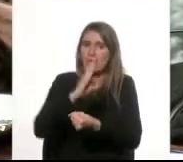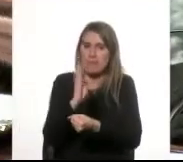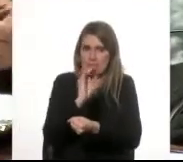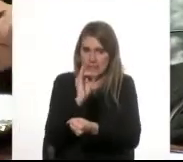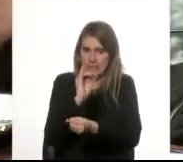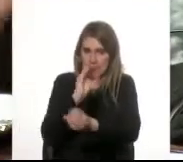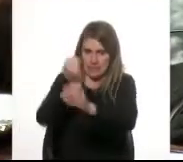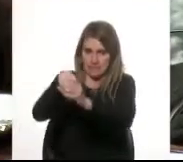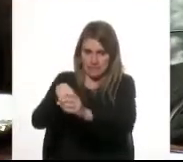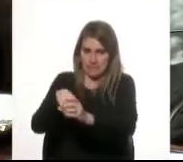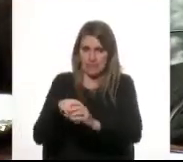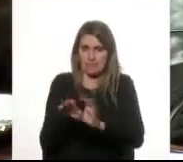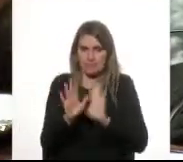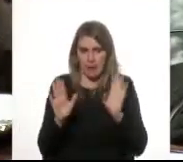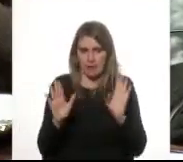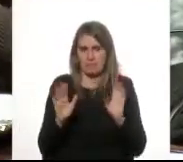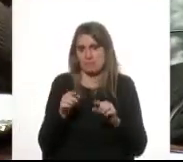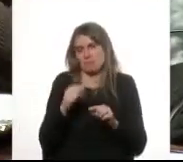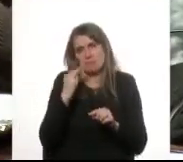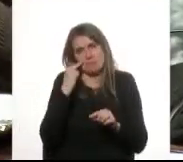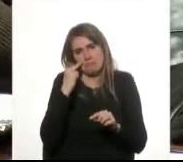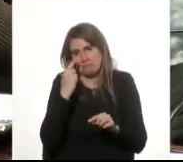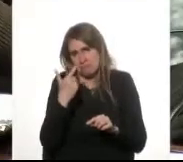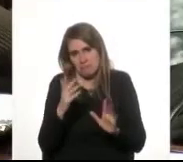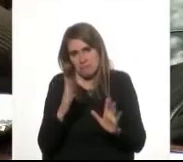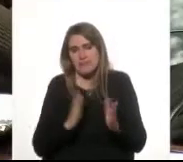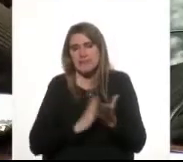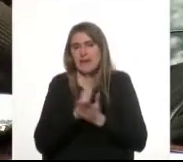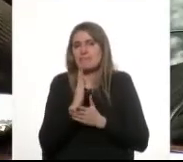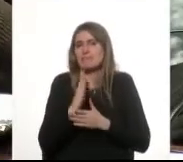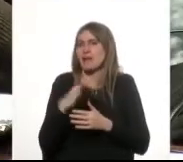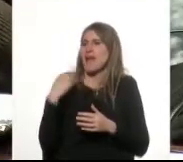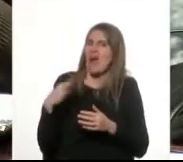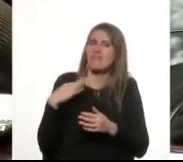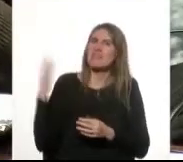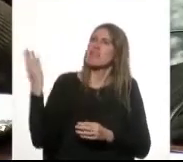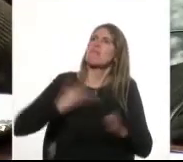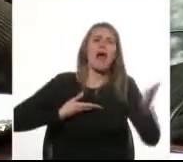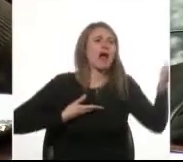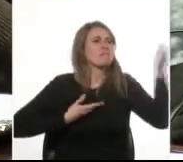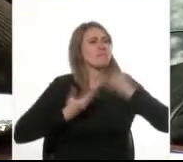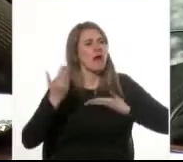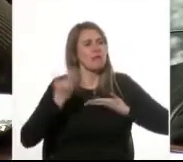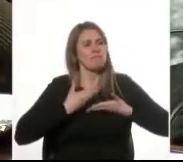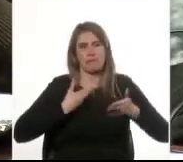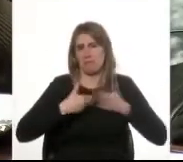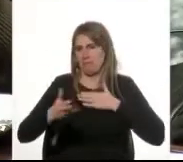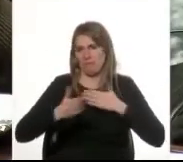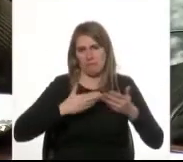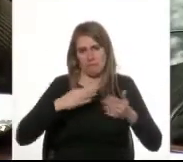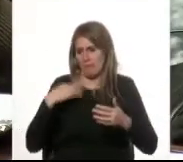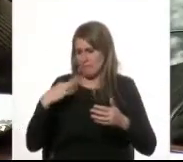Y esto no me afecta. Toda la vida me han pegado.